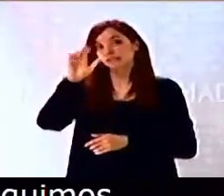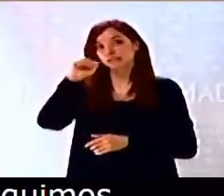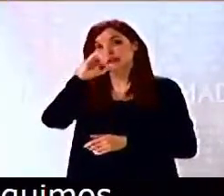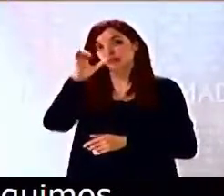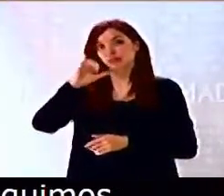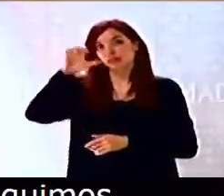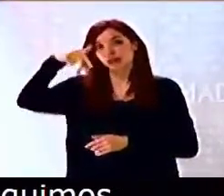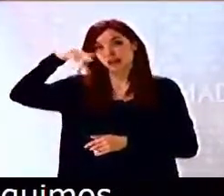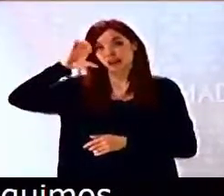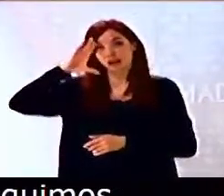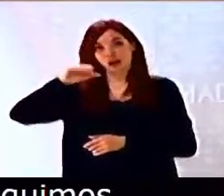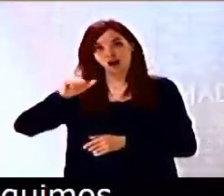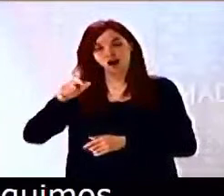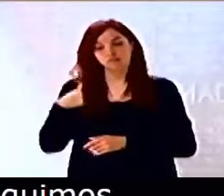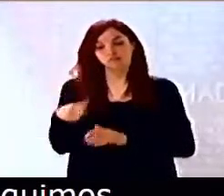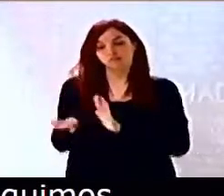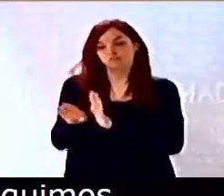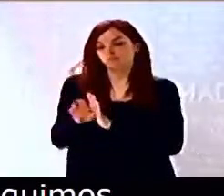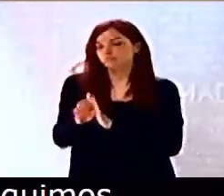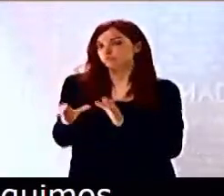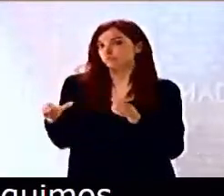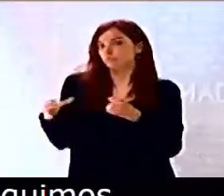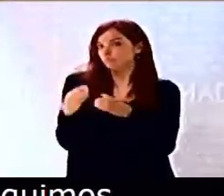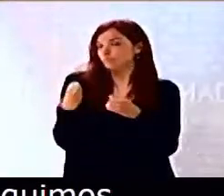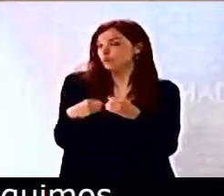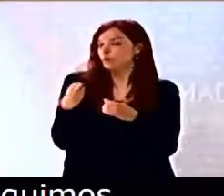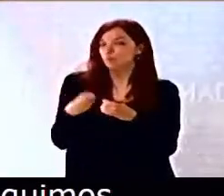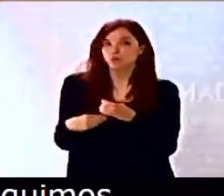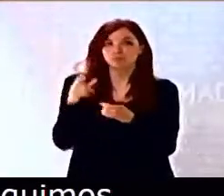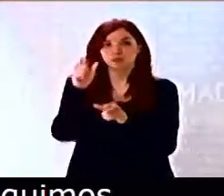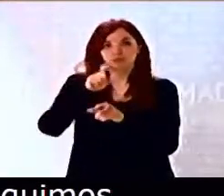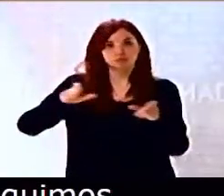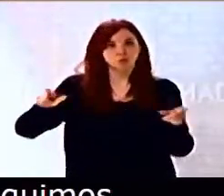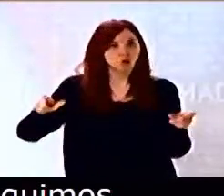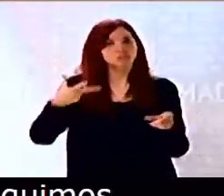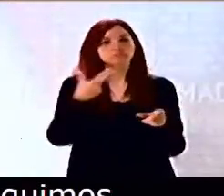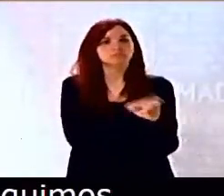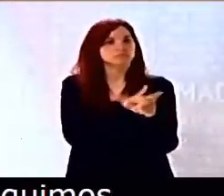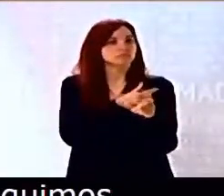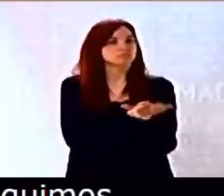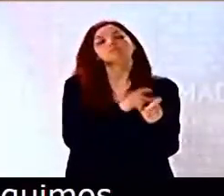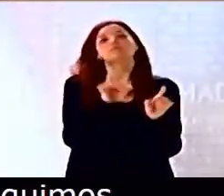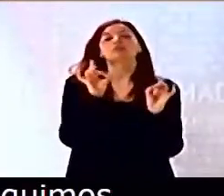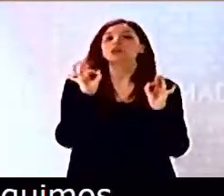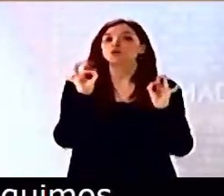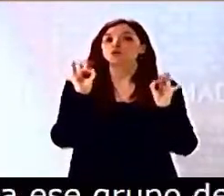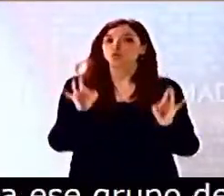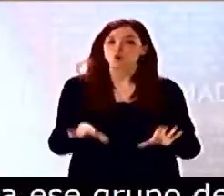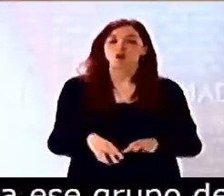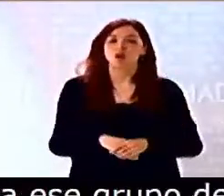y seguiremos vacunando a ese grupo de población como nos habíamos